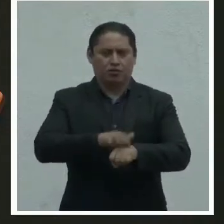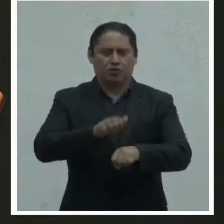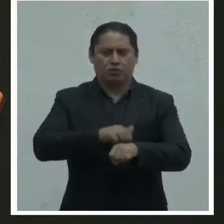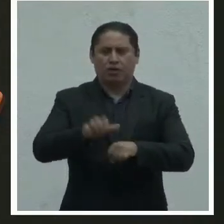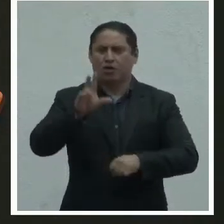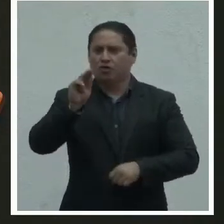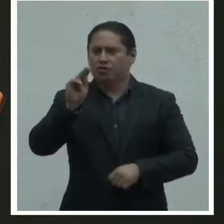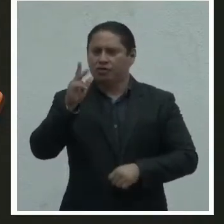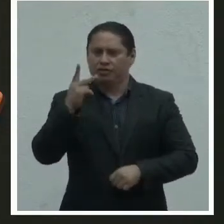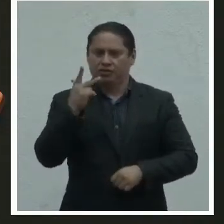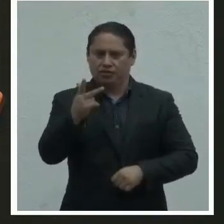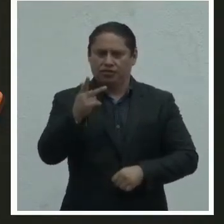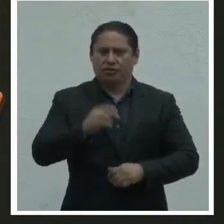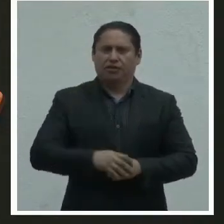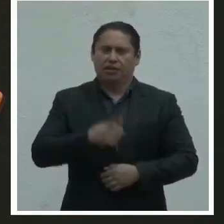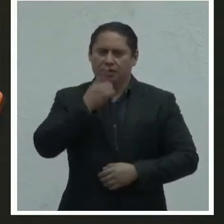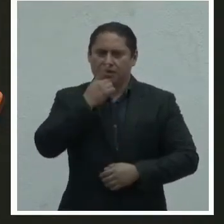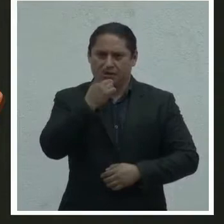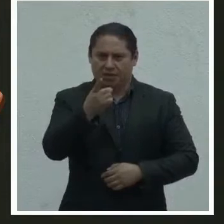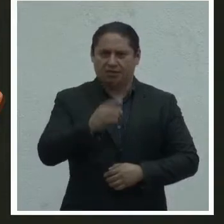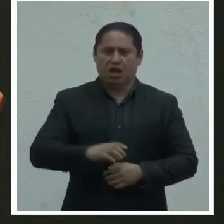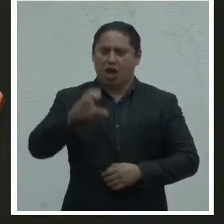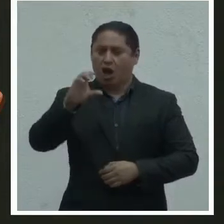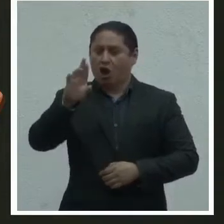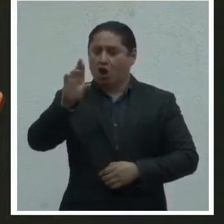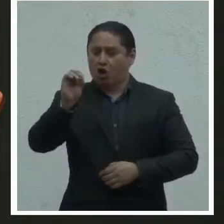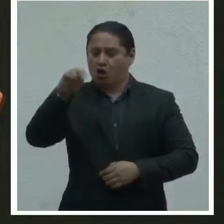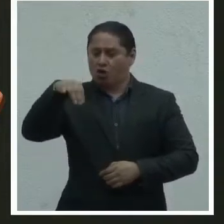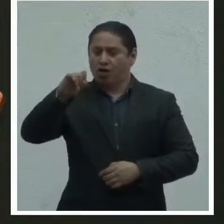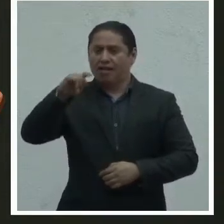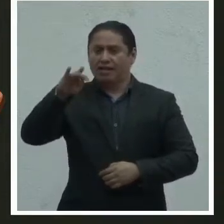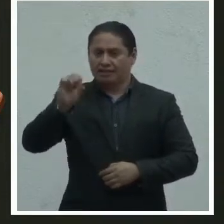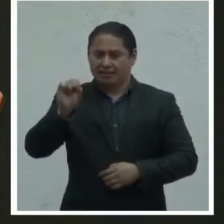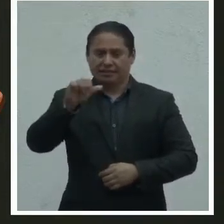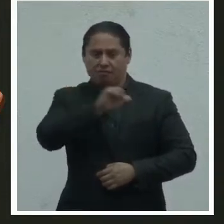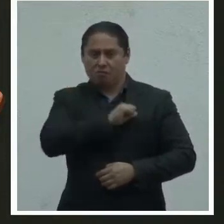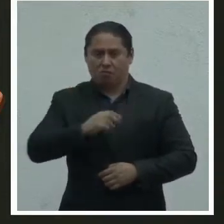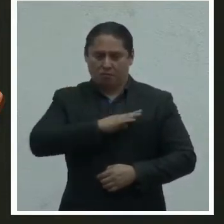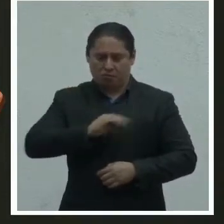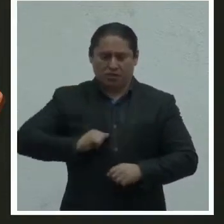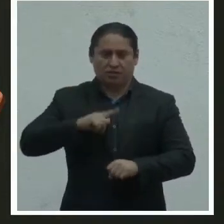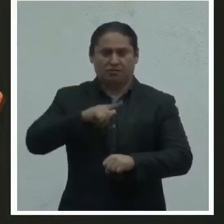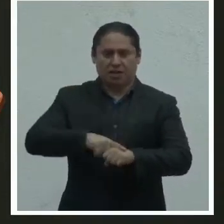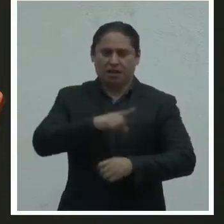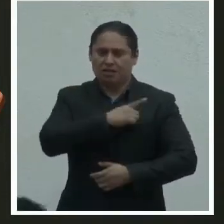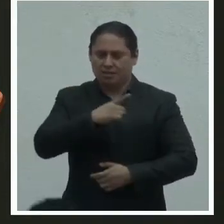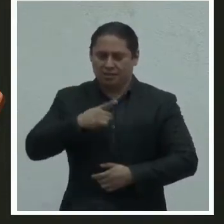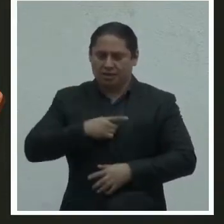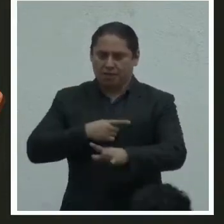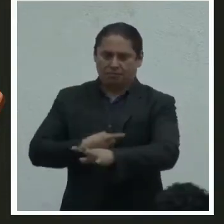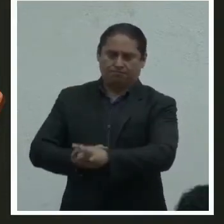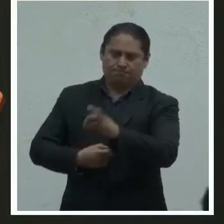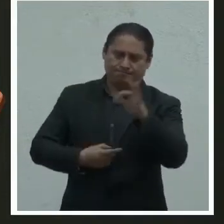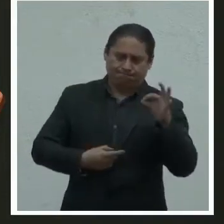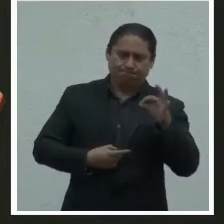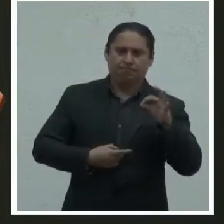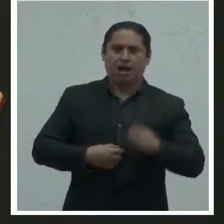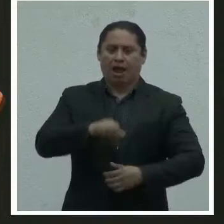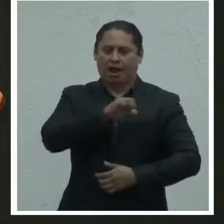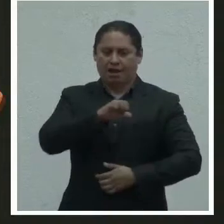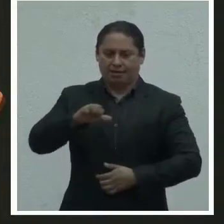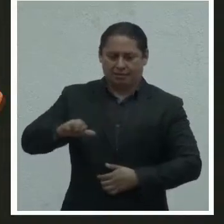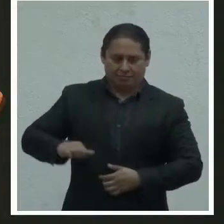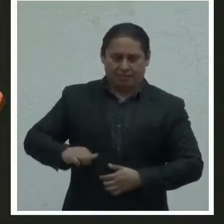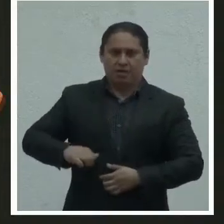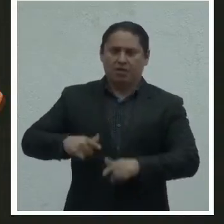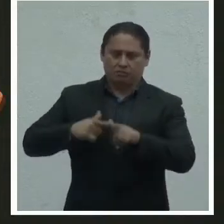88, establece que el cronista municipal deberá ser nombrado por el ayuntamiento y tendrá